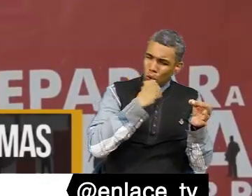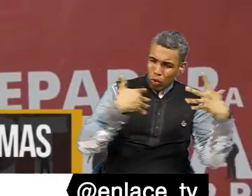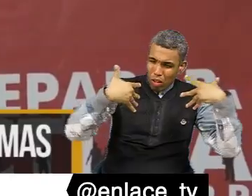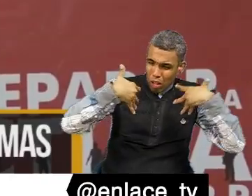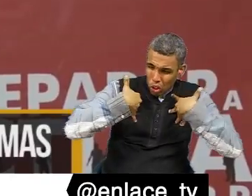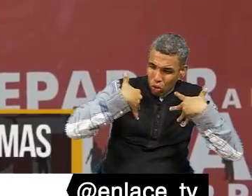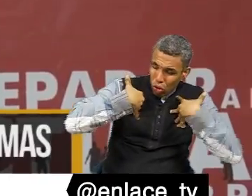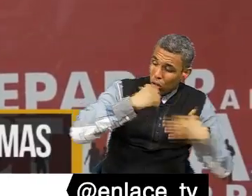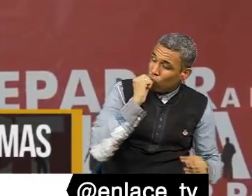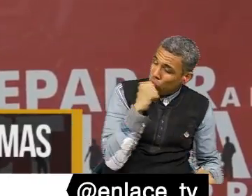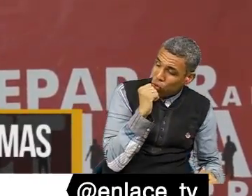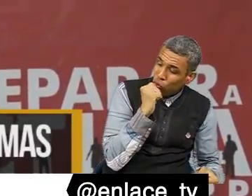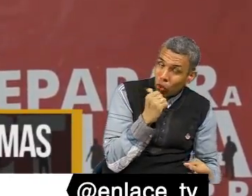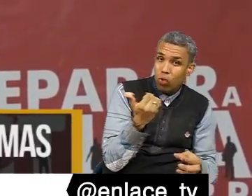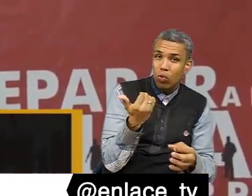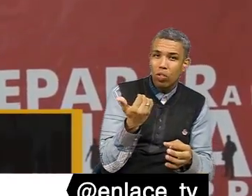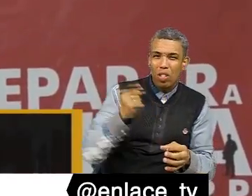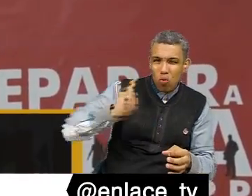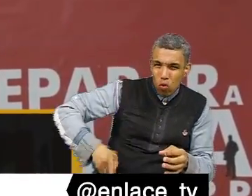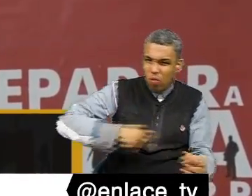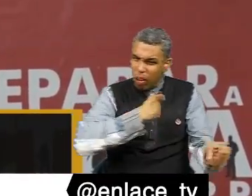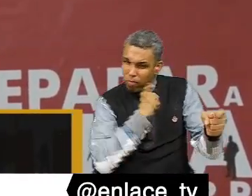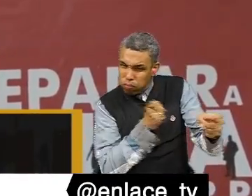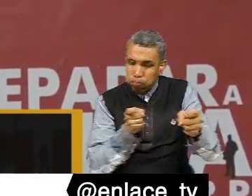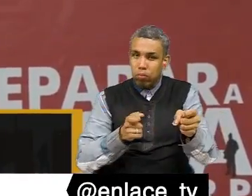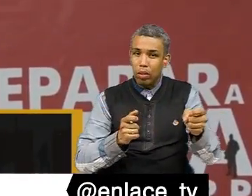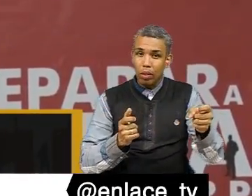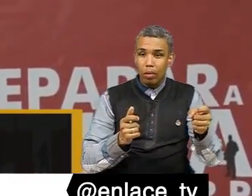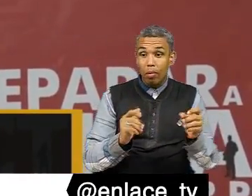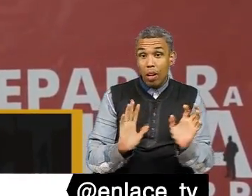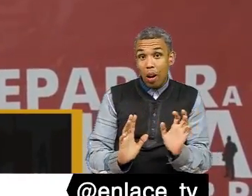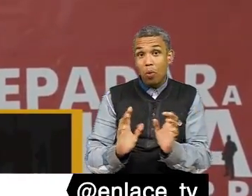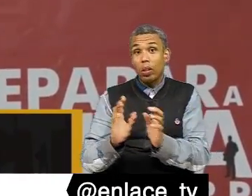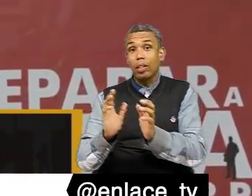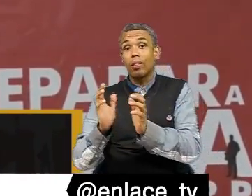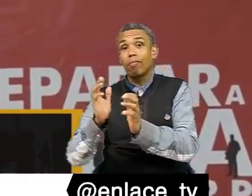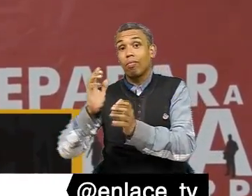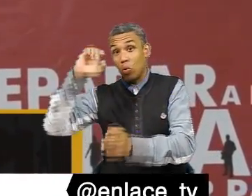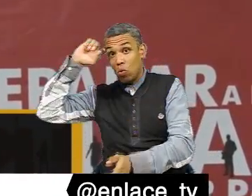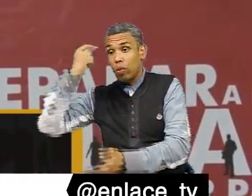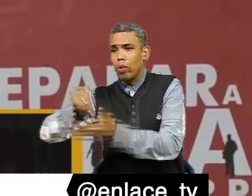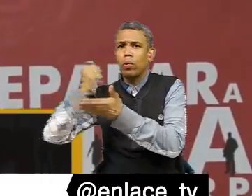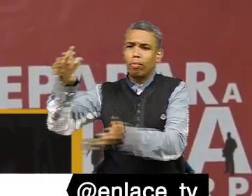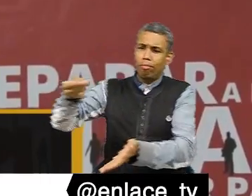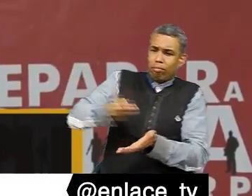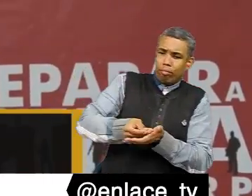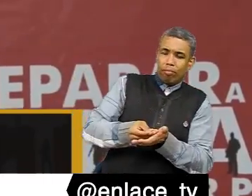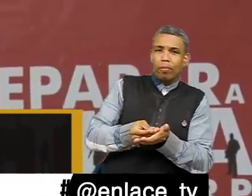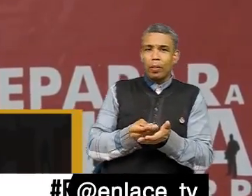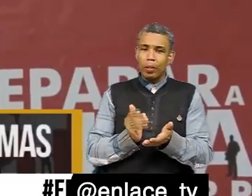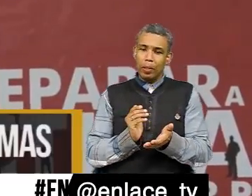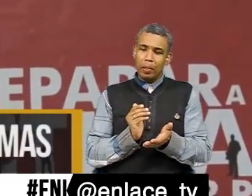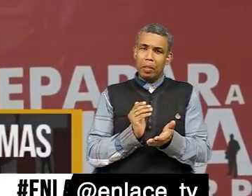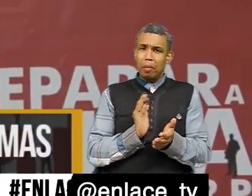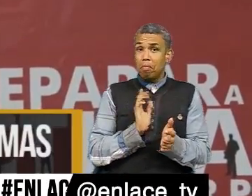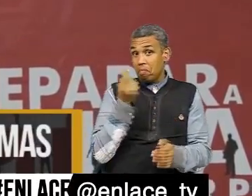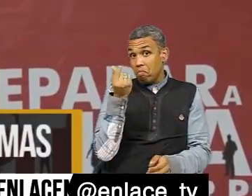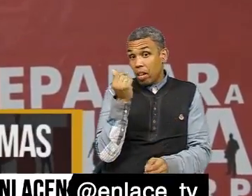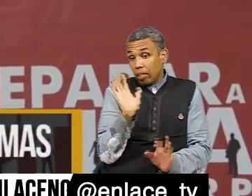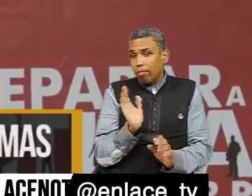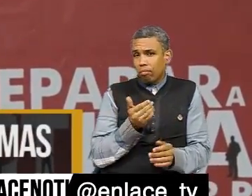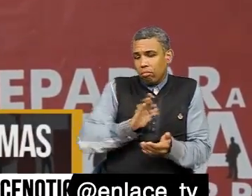Una unidad de atención para las víctimas que está dispuesta a seguir avanzando en el logro y en la satisfacción de las